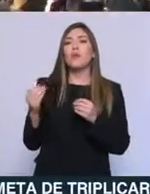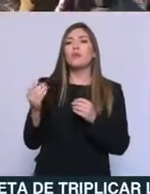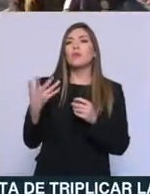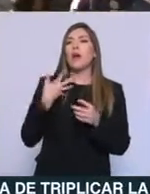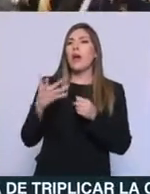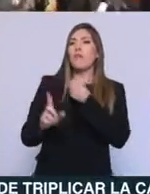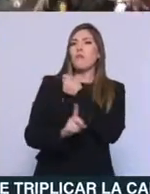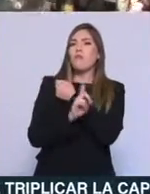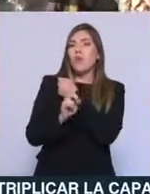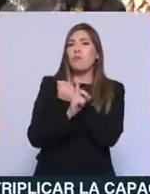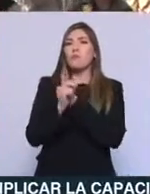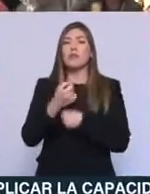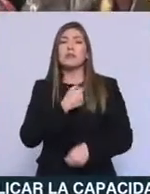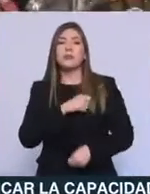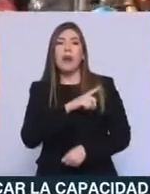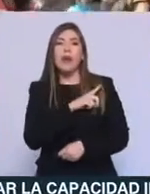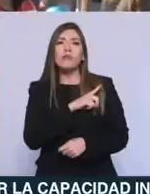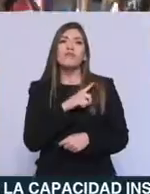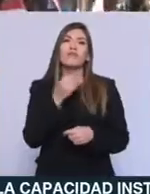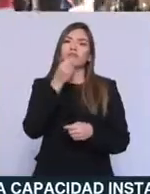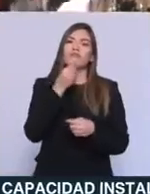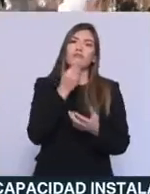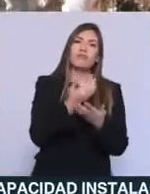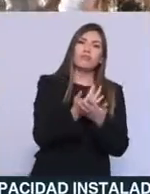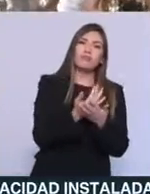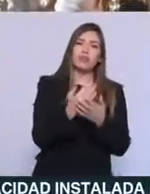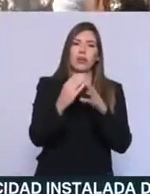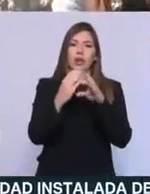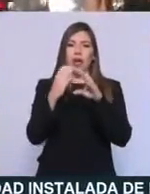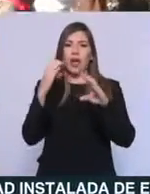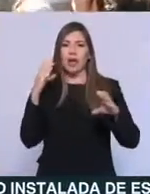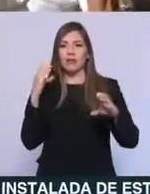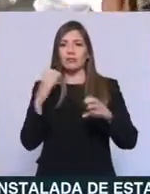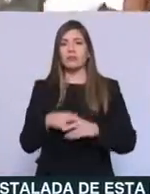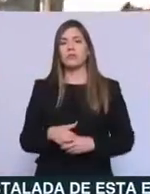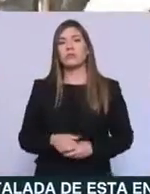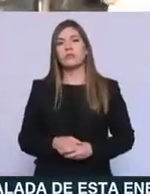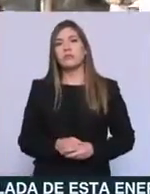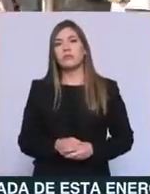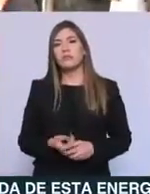Pues sí, claro, cuando tiene uno algún problema